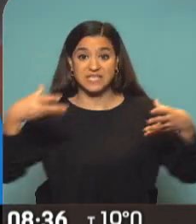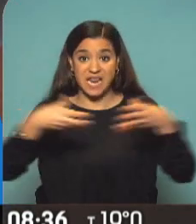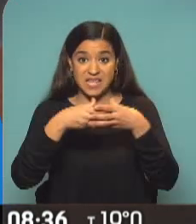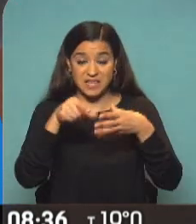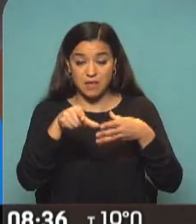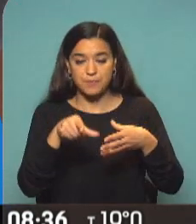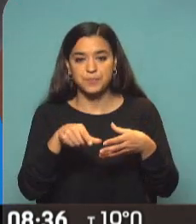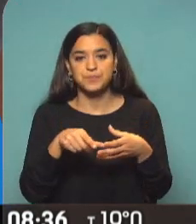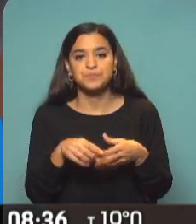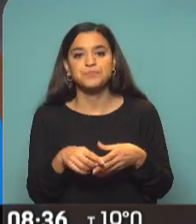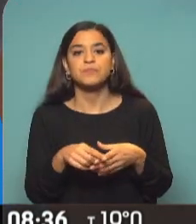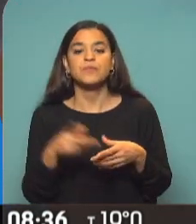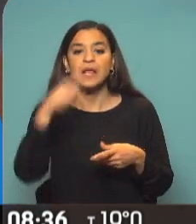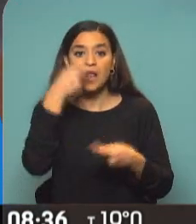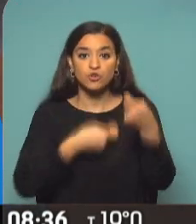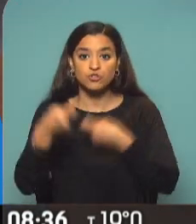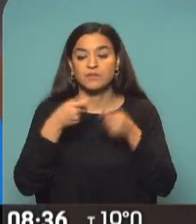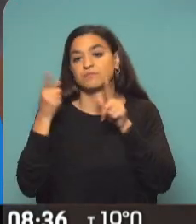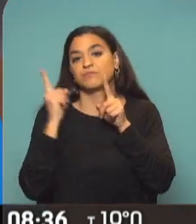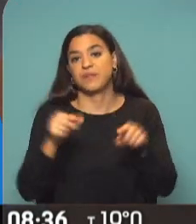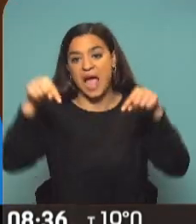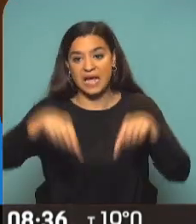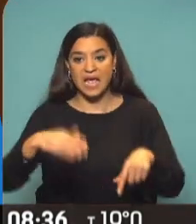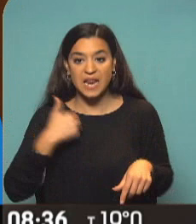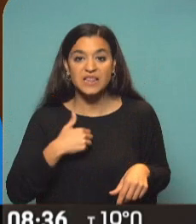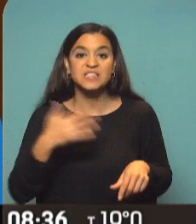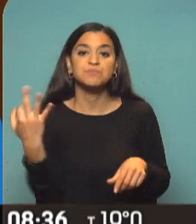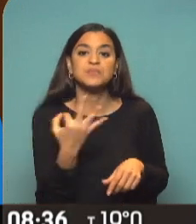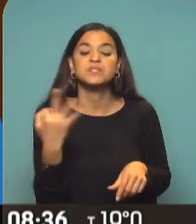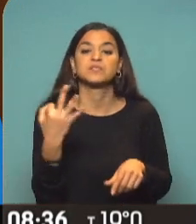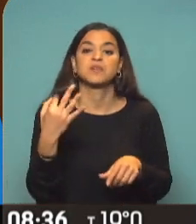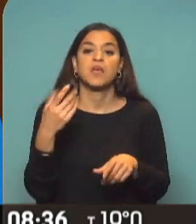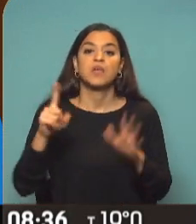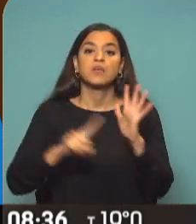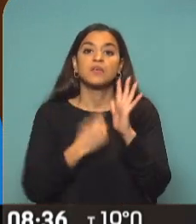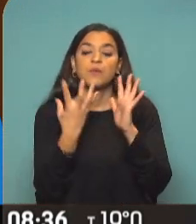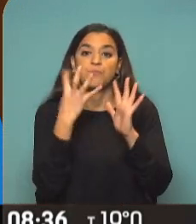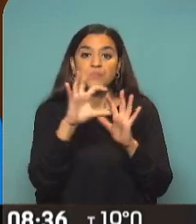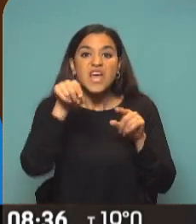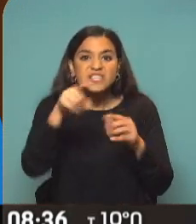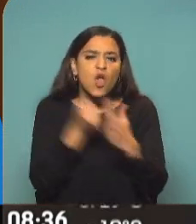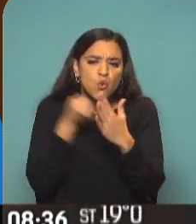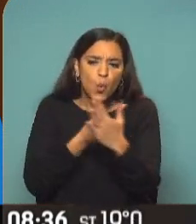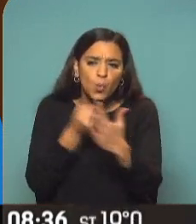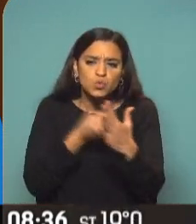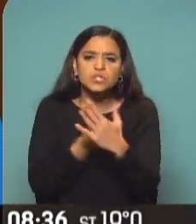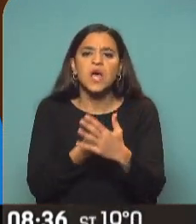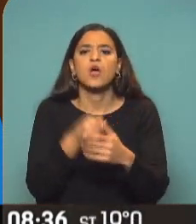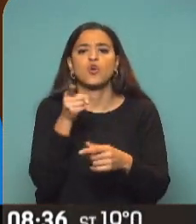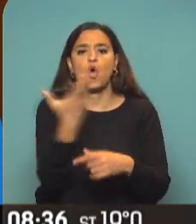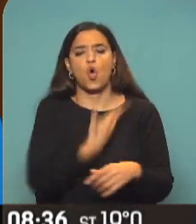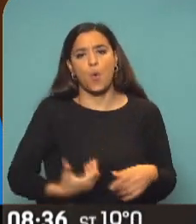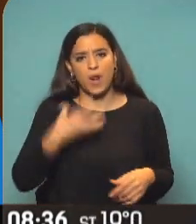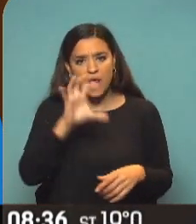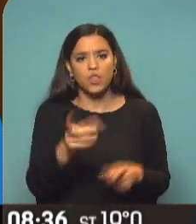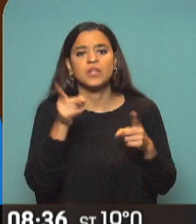donde el narcotráfico se instaló en la Argentina y especialmente en el conurbano, y esa es la lucha que estamos dando con la gobernadora,